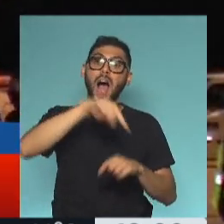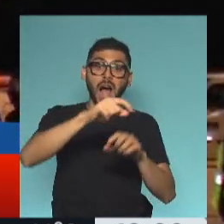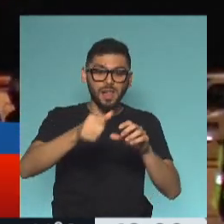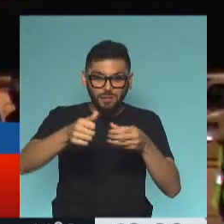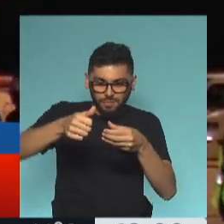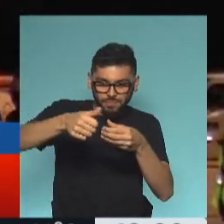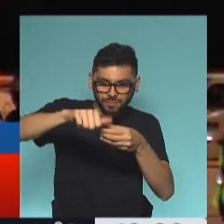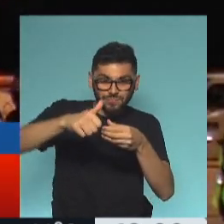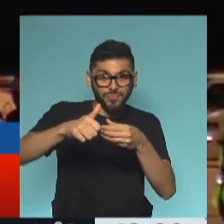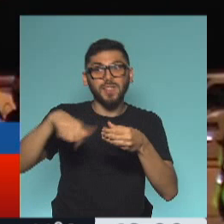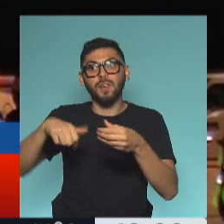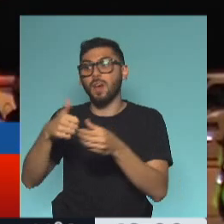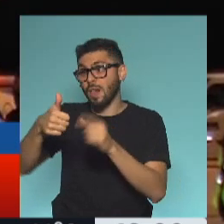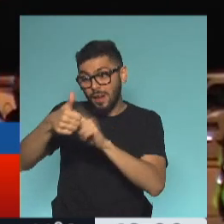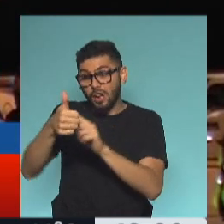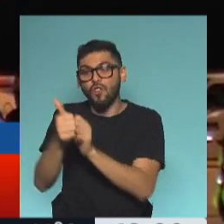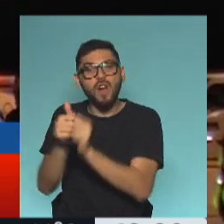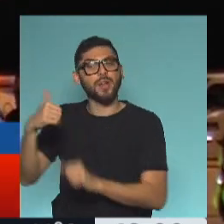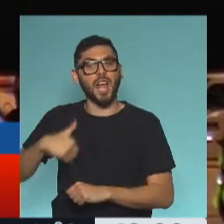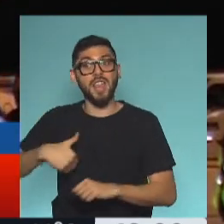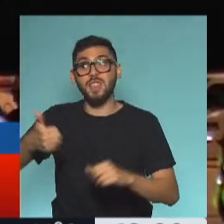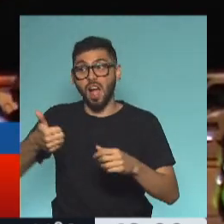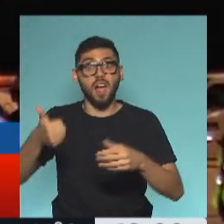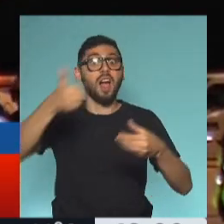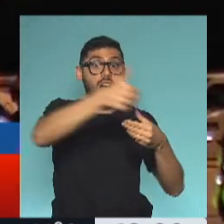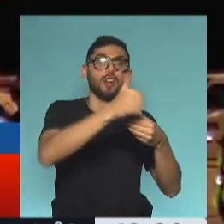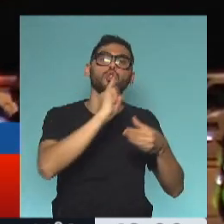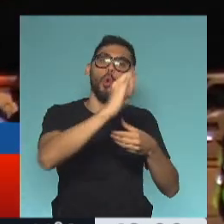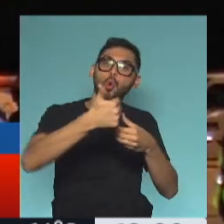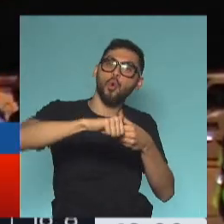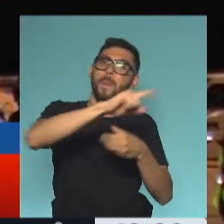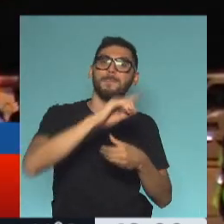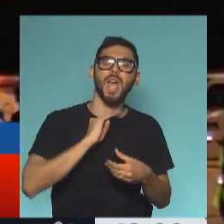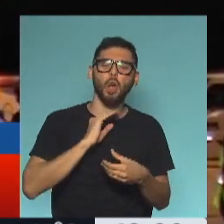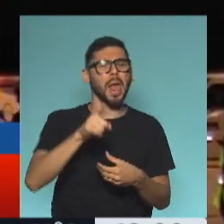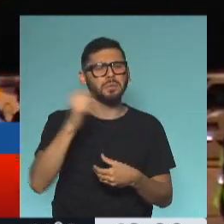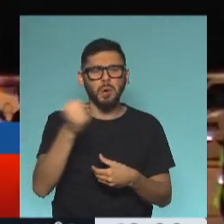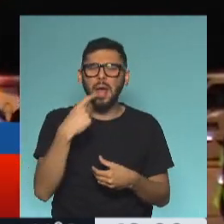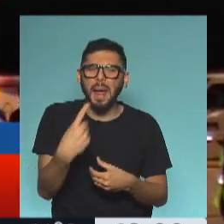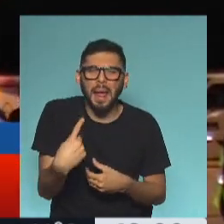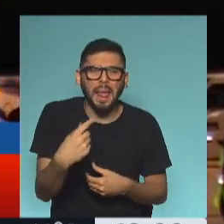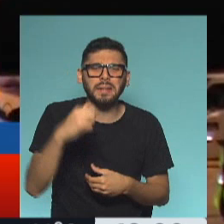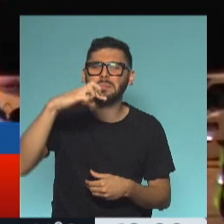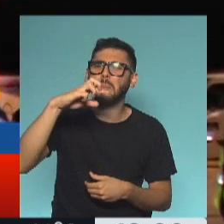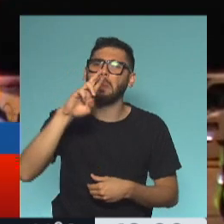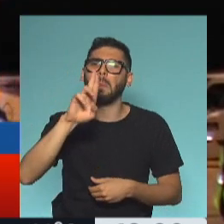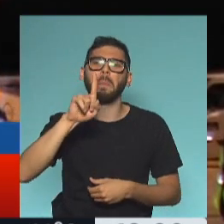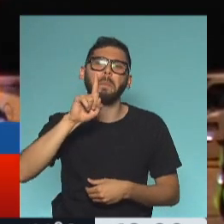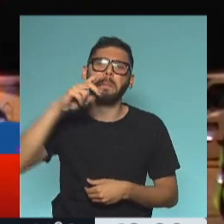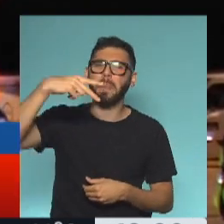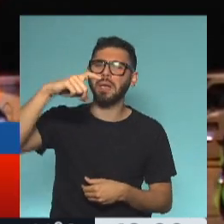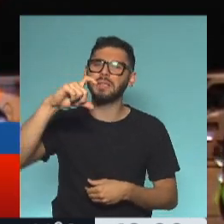que se fabrica acá en Argentina, en eso, un laboratorio Garín. Eso es clave. Después lo vamos a hablar con el doctor Perrone. ¿Qué quiere decir el principio activo? Es la